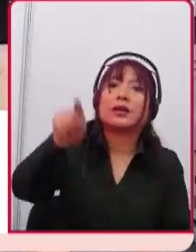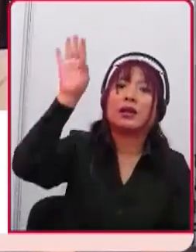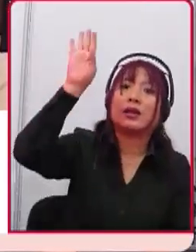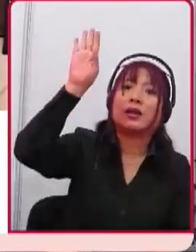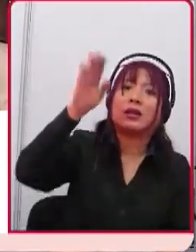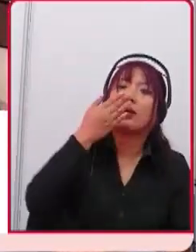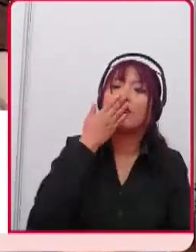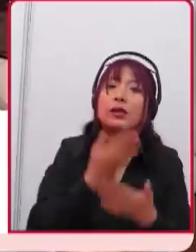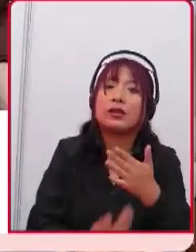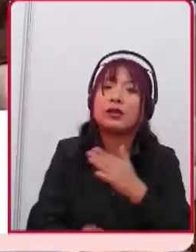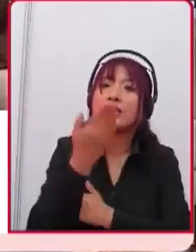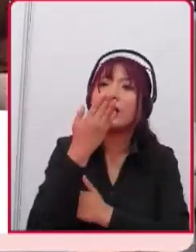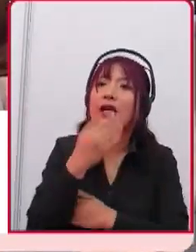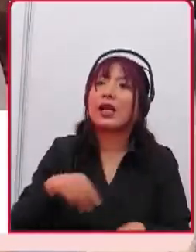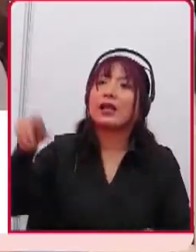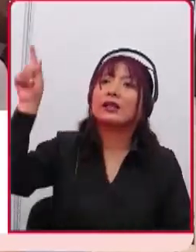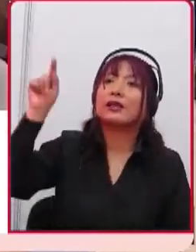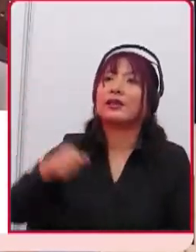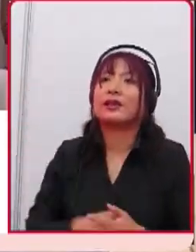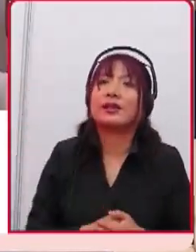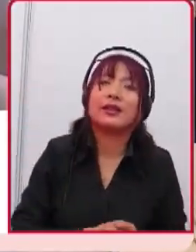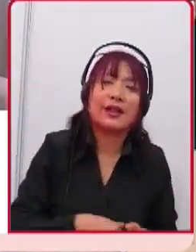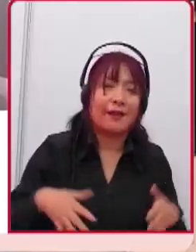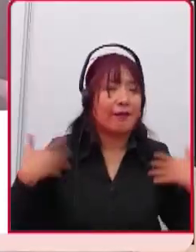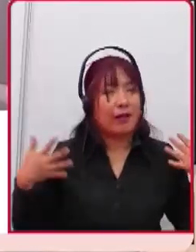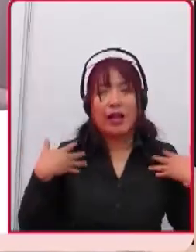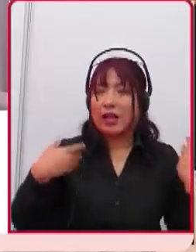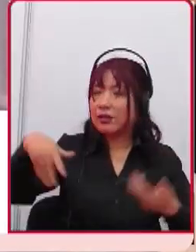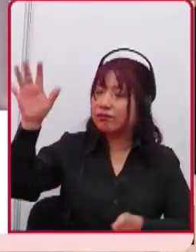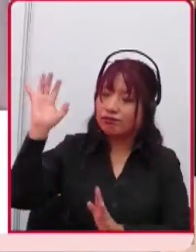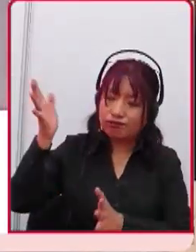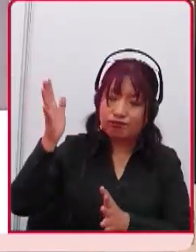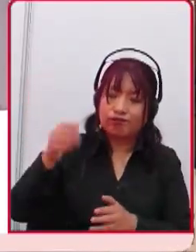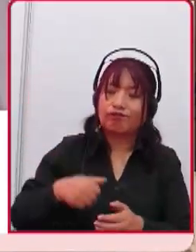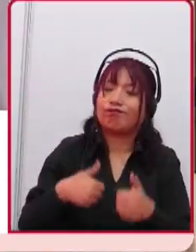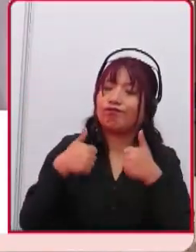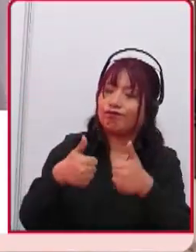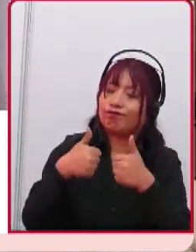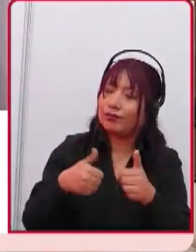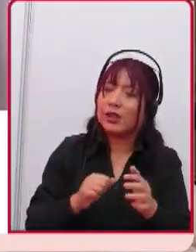Buenos días, felicitarle por su excelente exposición.